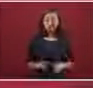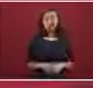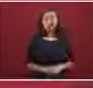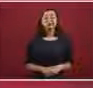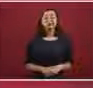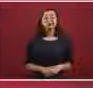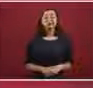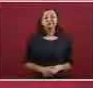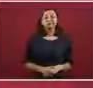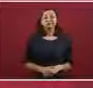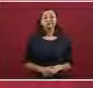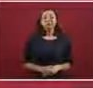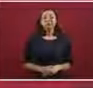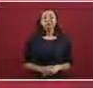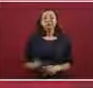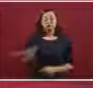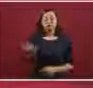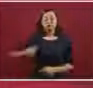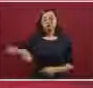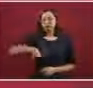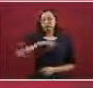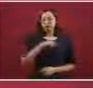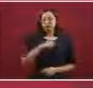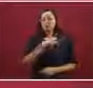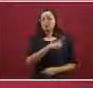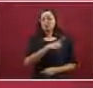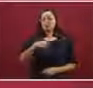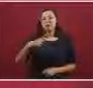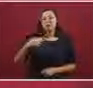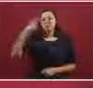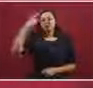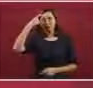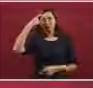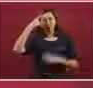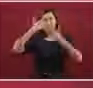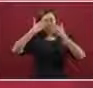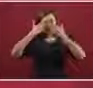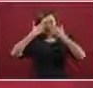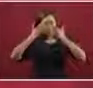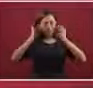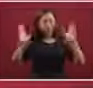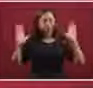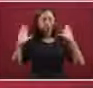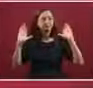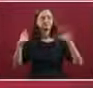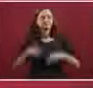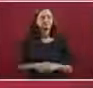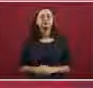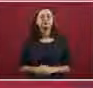tenemos que tener una amplitud de criterio. Hay